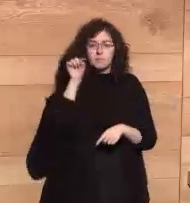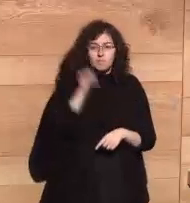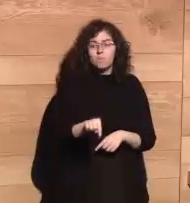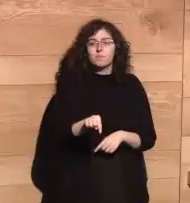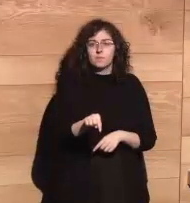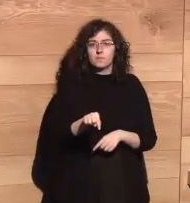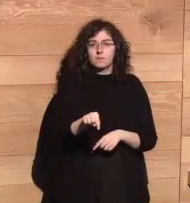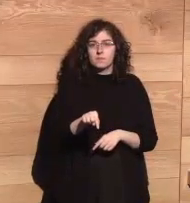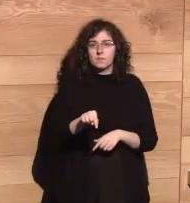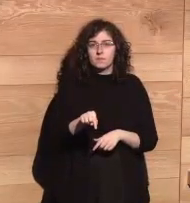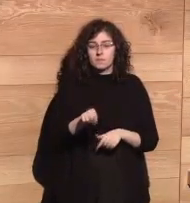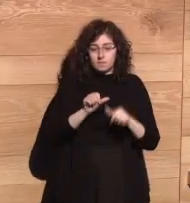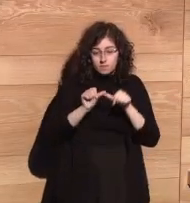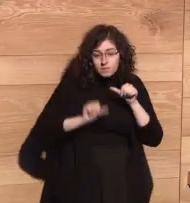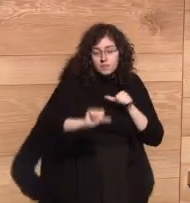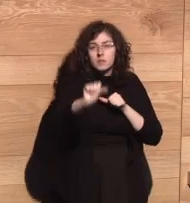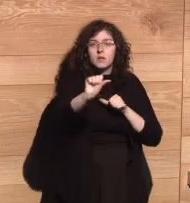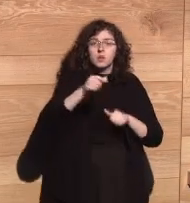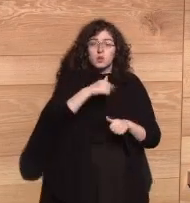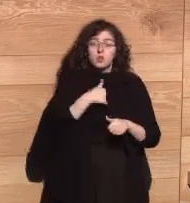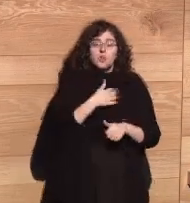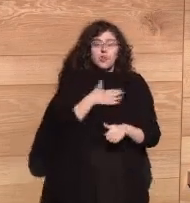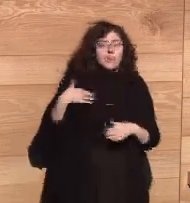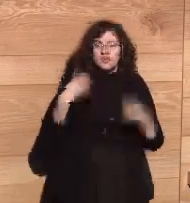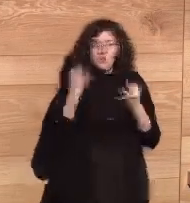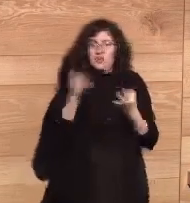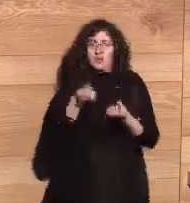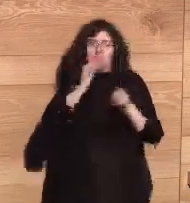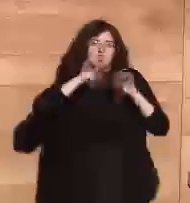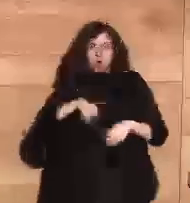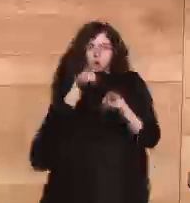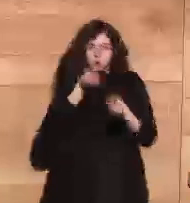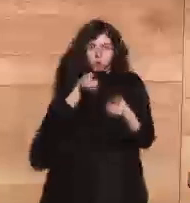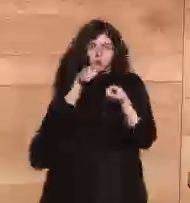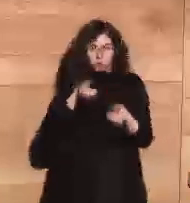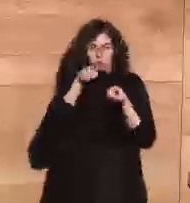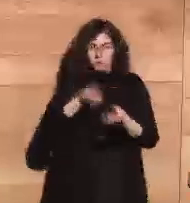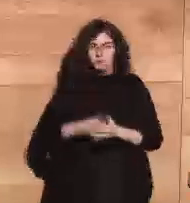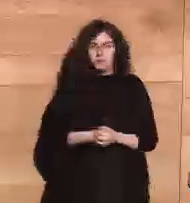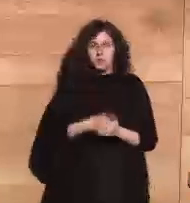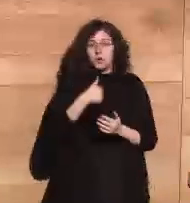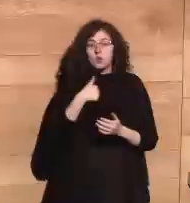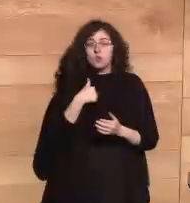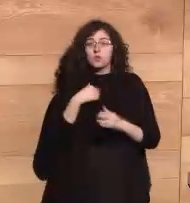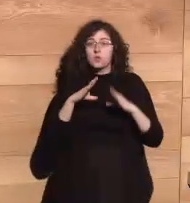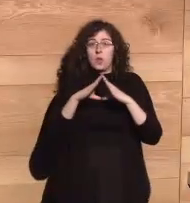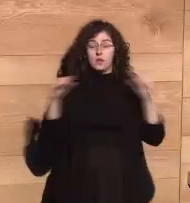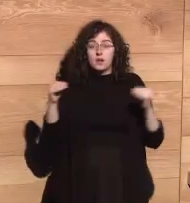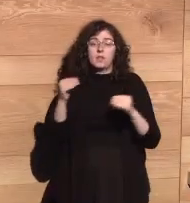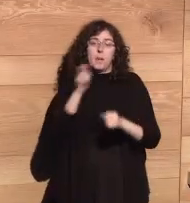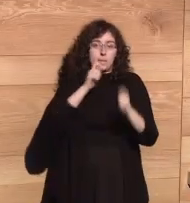punto estaba claro que lo que yo quería hacer era contar historias. Y bueno, hice la facultad de